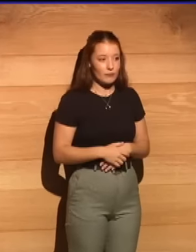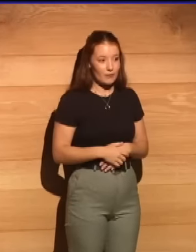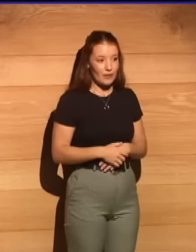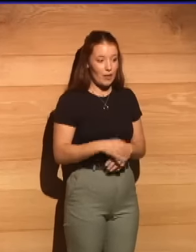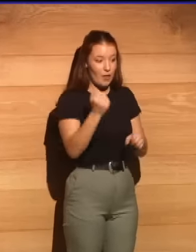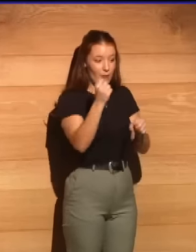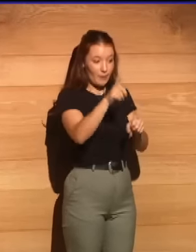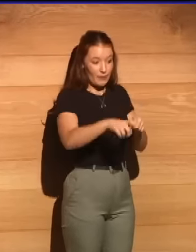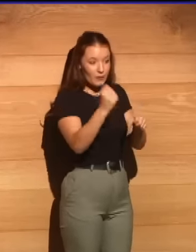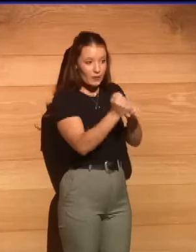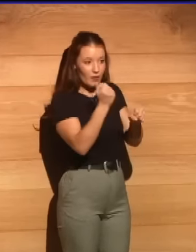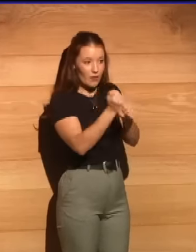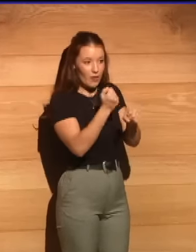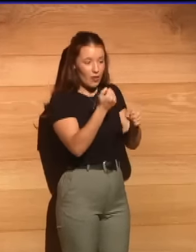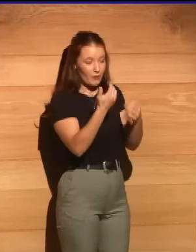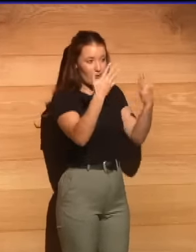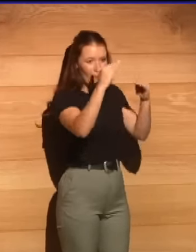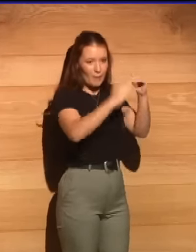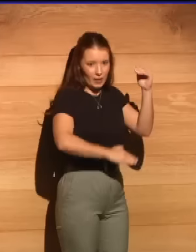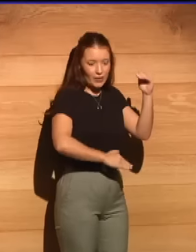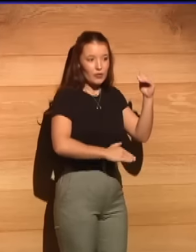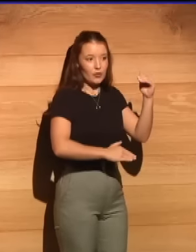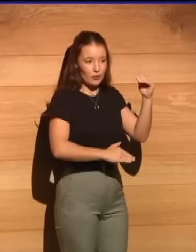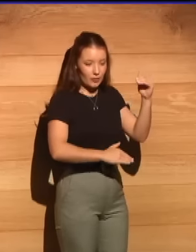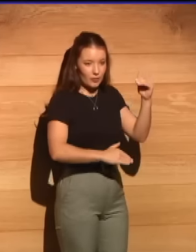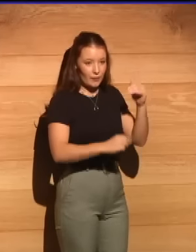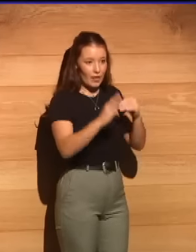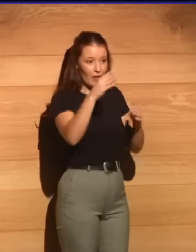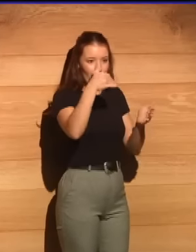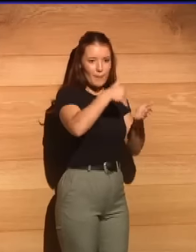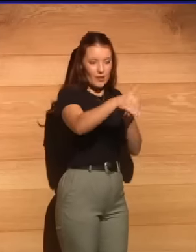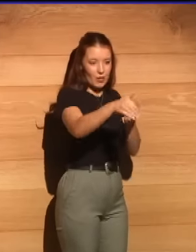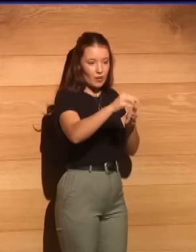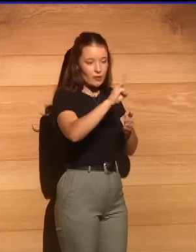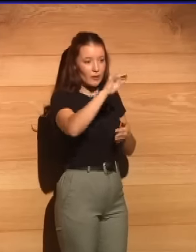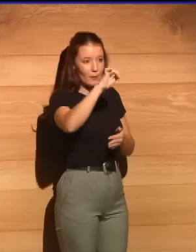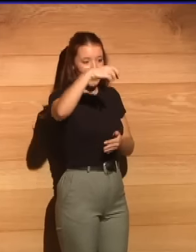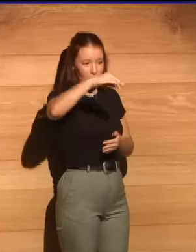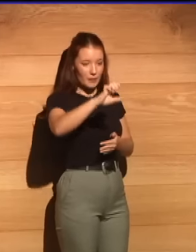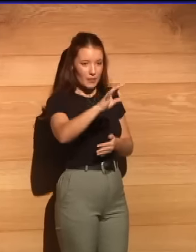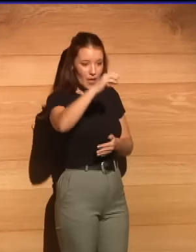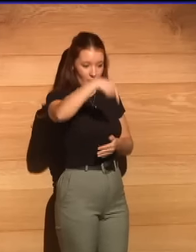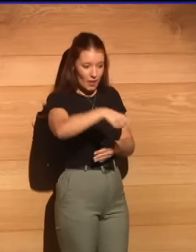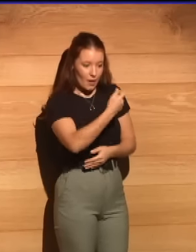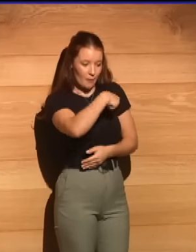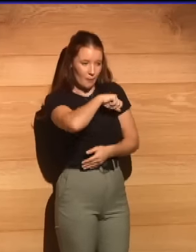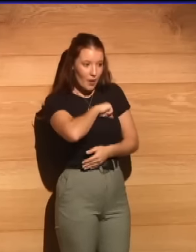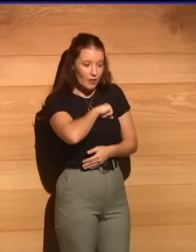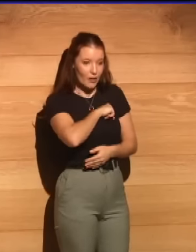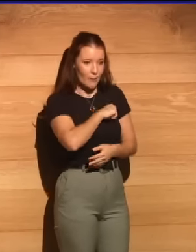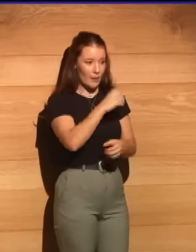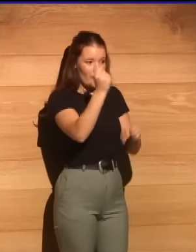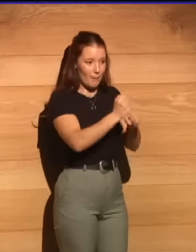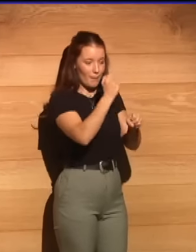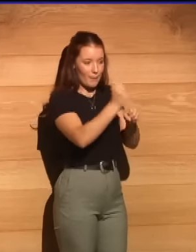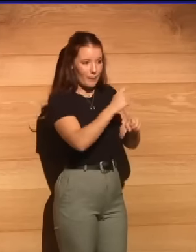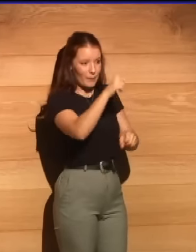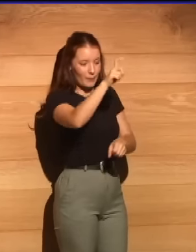O sea, el 80% de los 3 millones de pymes que tenemos en España tienen menos de 10 empleados. Por lo tanto, estamos hablando ya